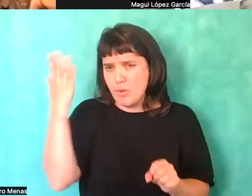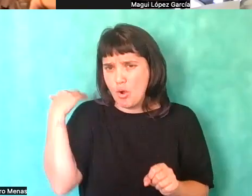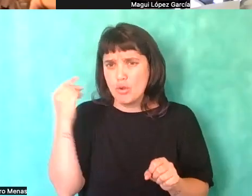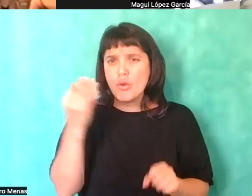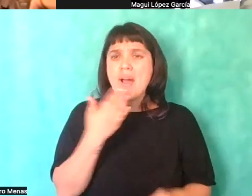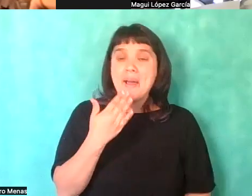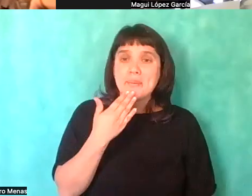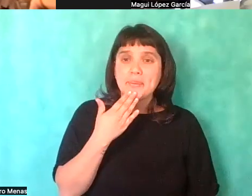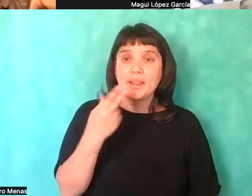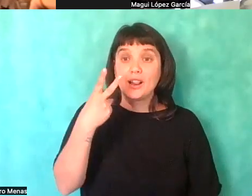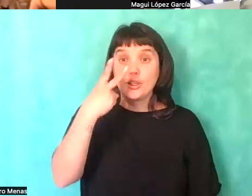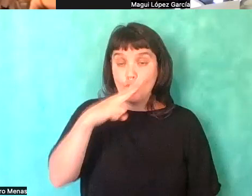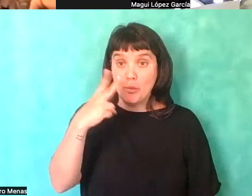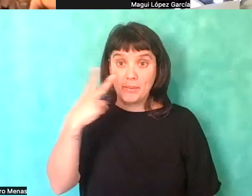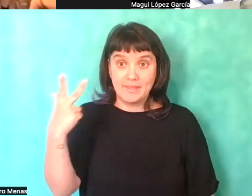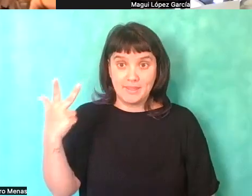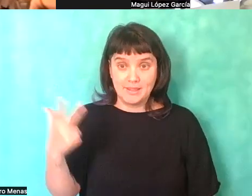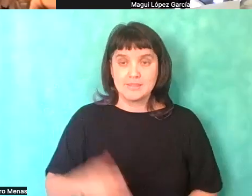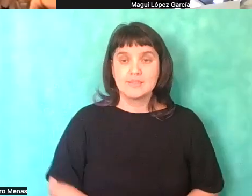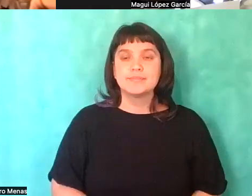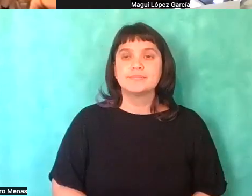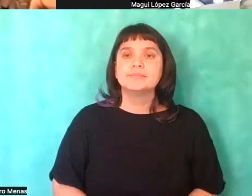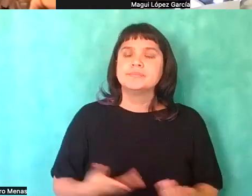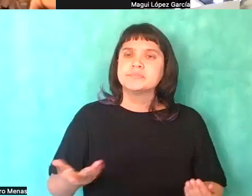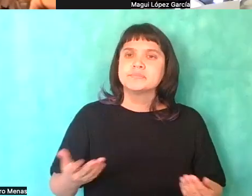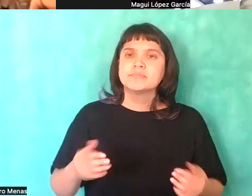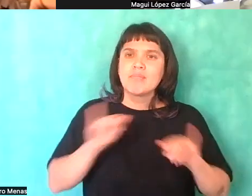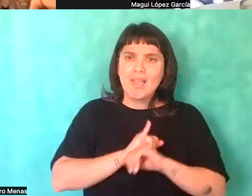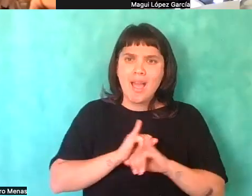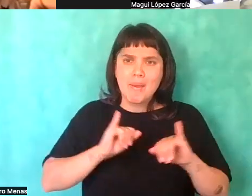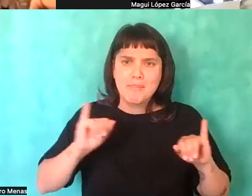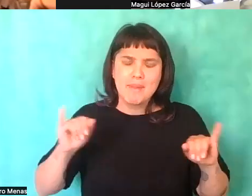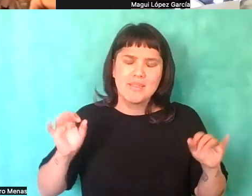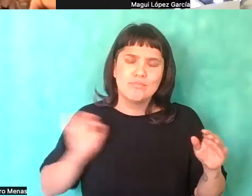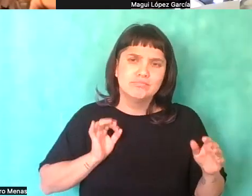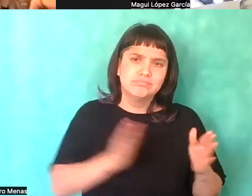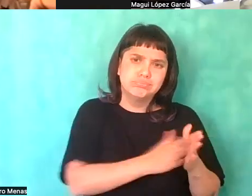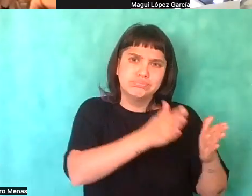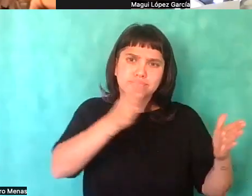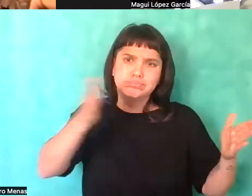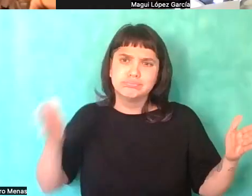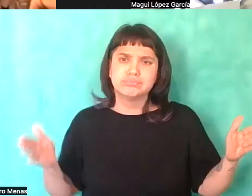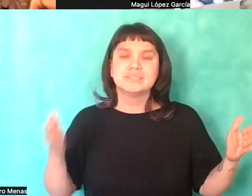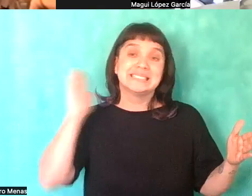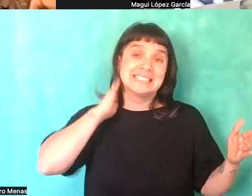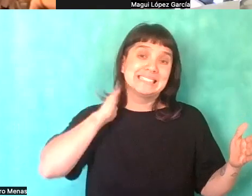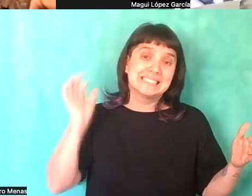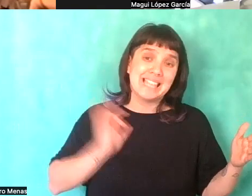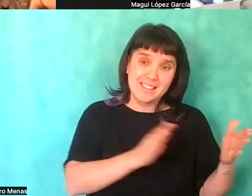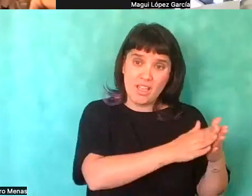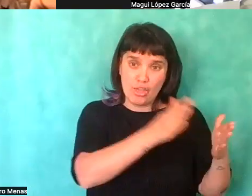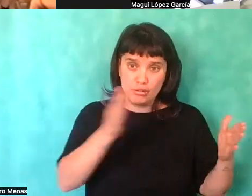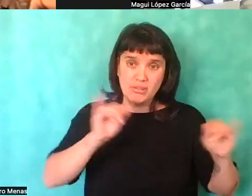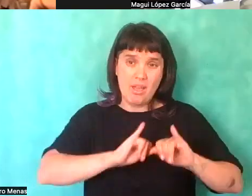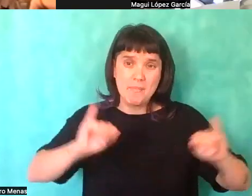abril de 2023. Fue una campaña muy larga, de 16 años. Sí,